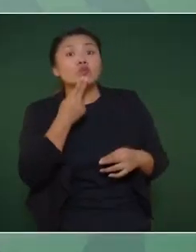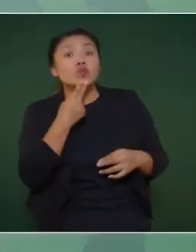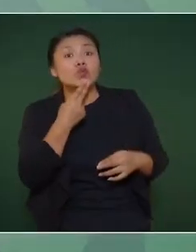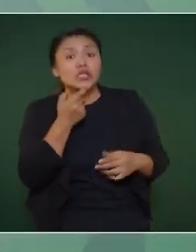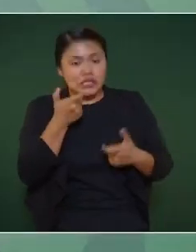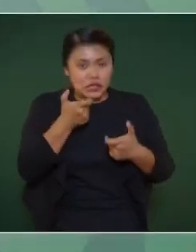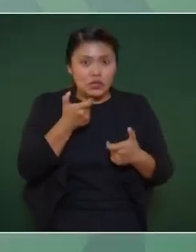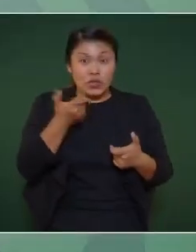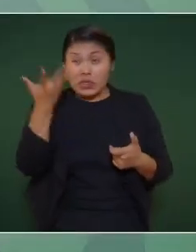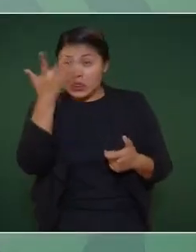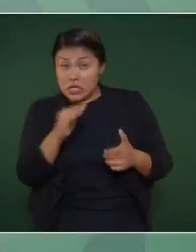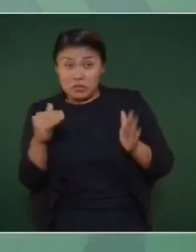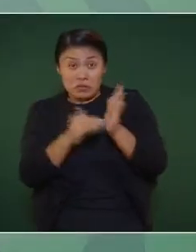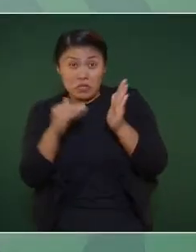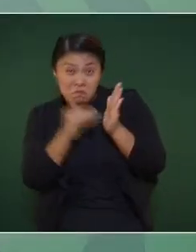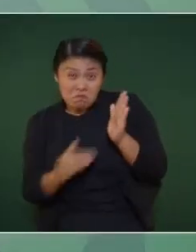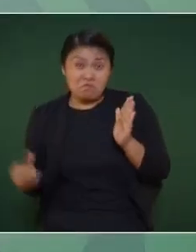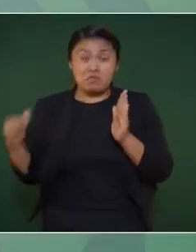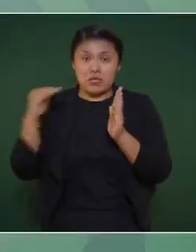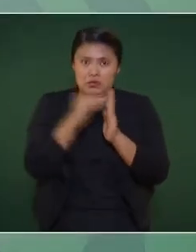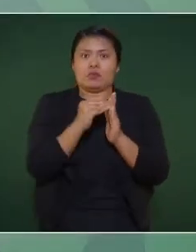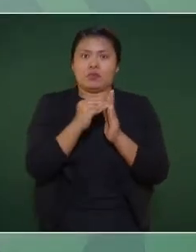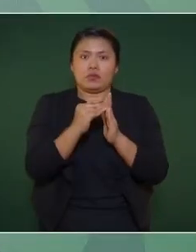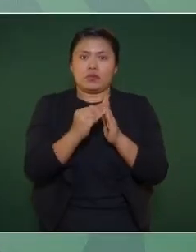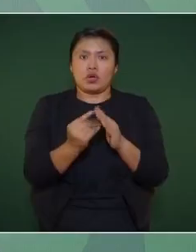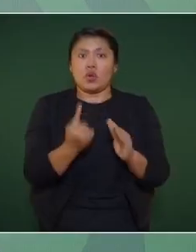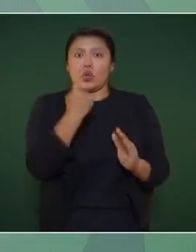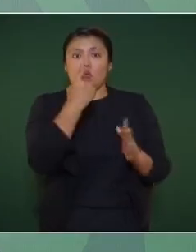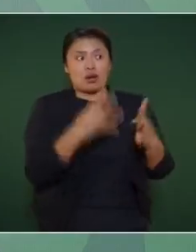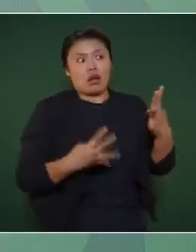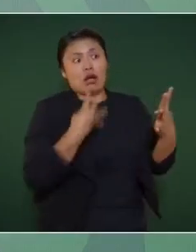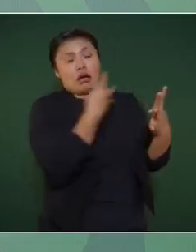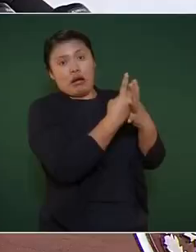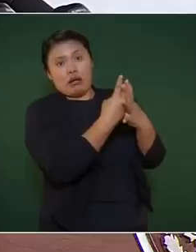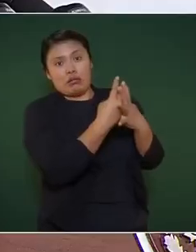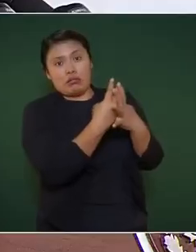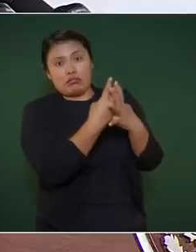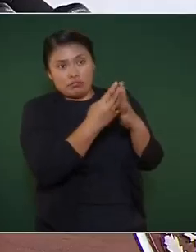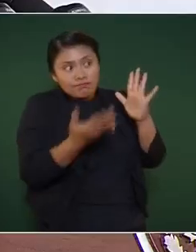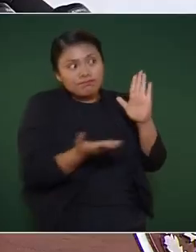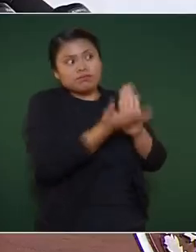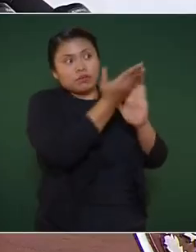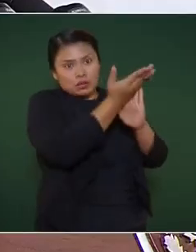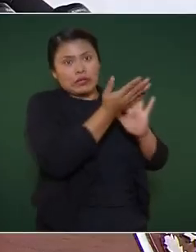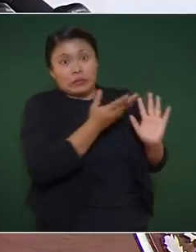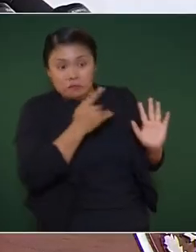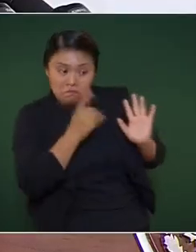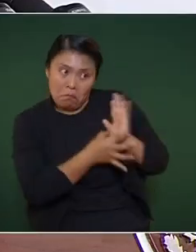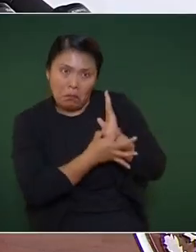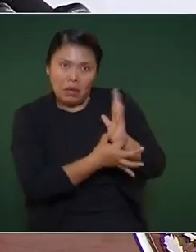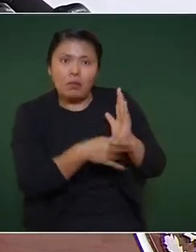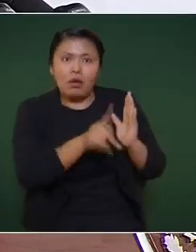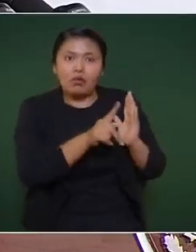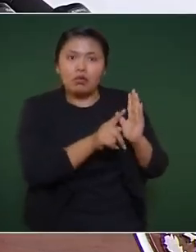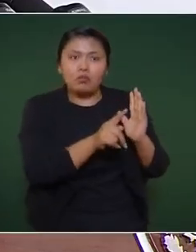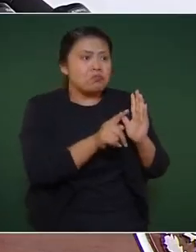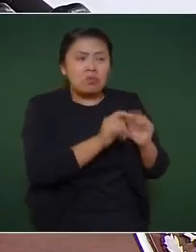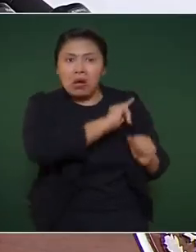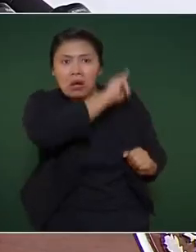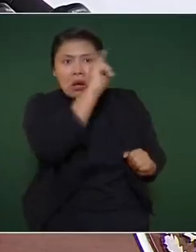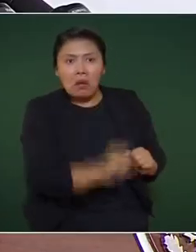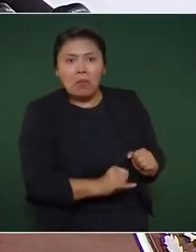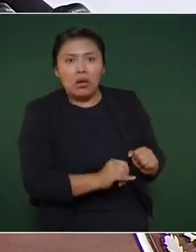de 10,000 millones, de un penal que nunca fue terminado y que